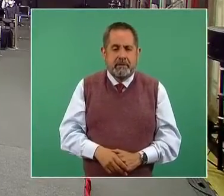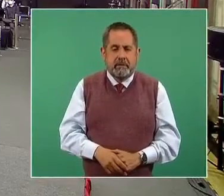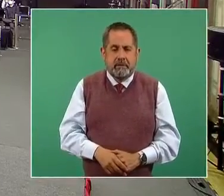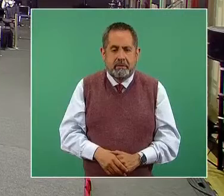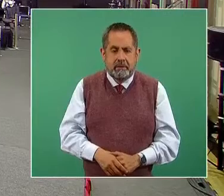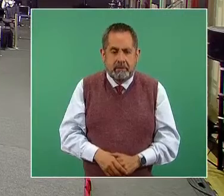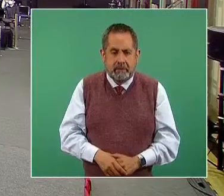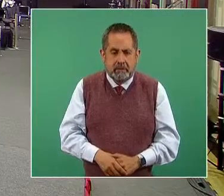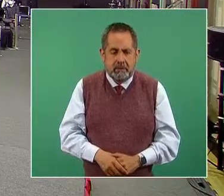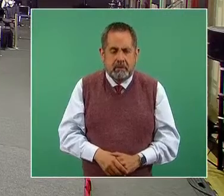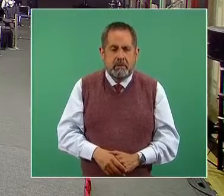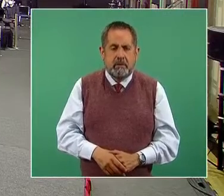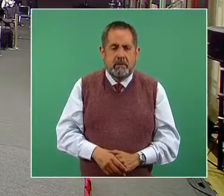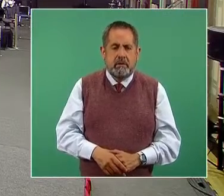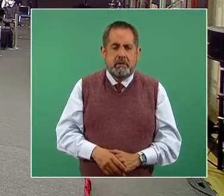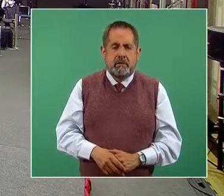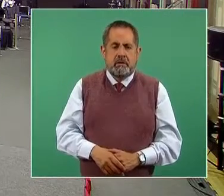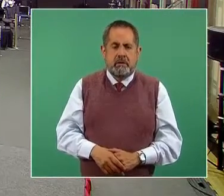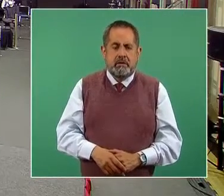No